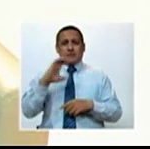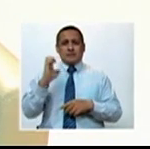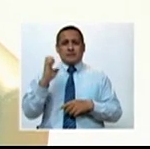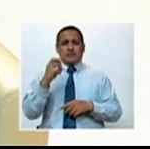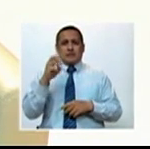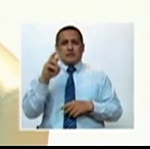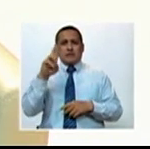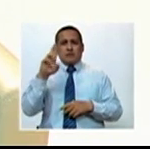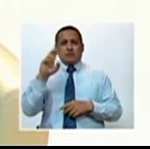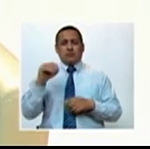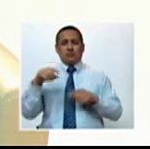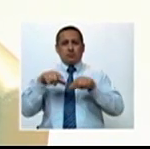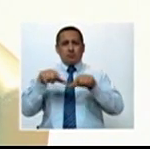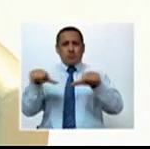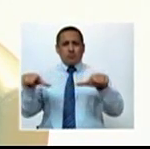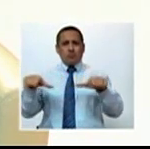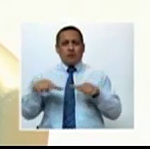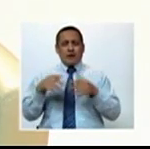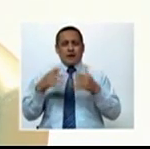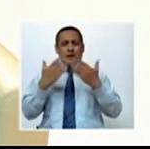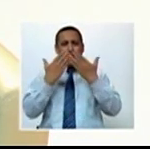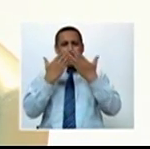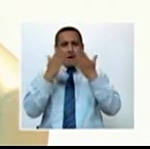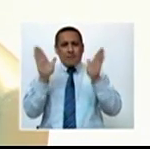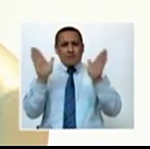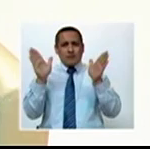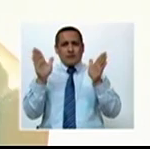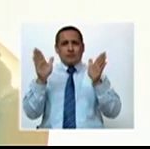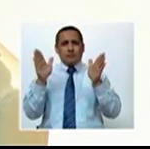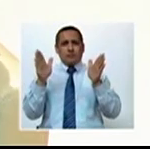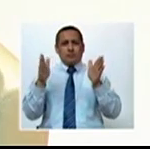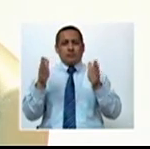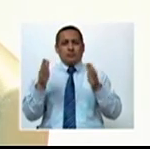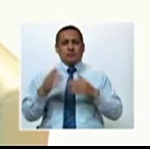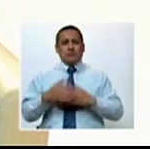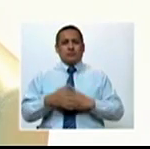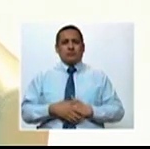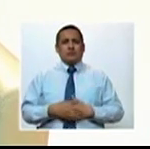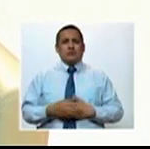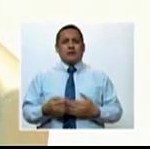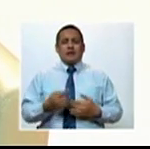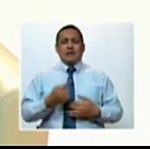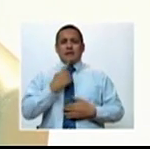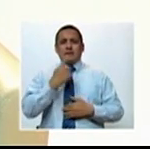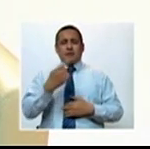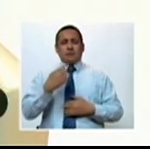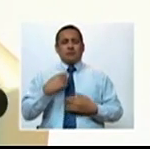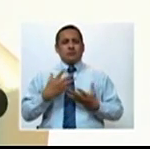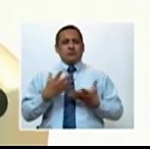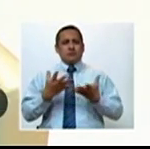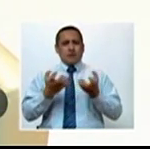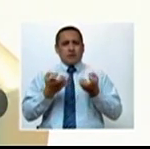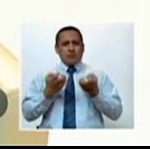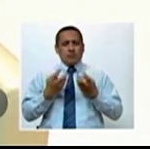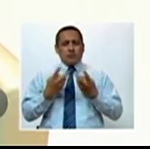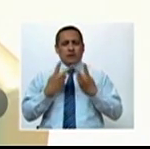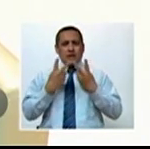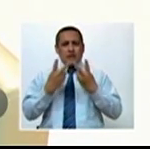una institución abierta, de puertas abiertas, estamos dispuestos